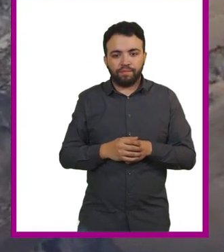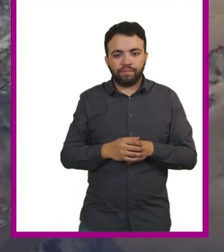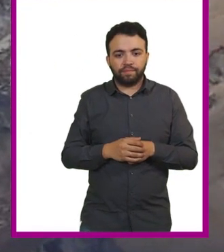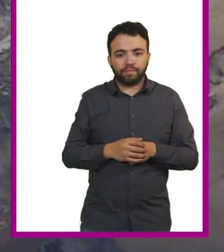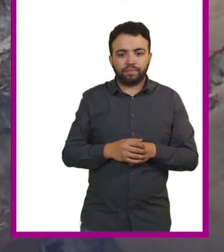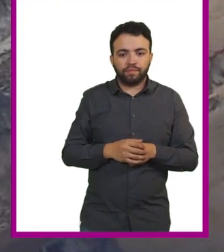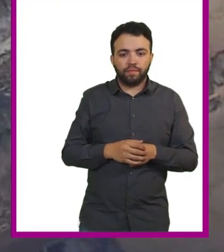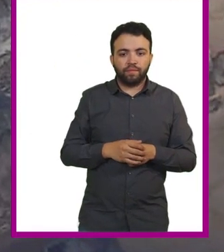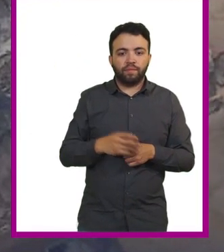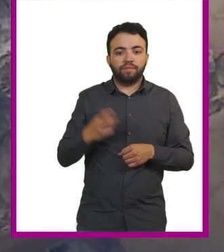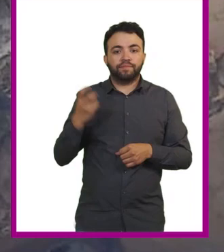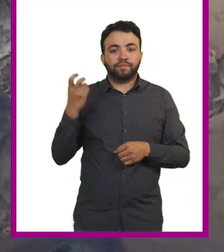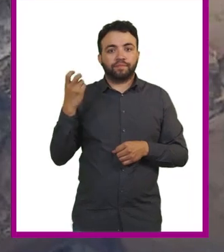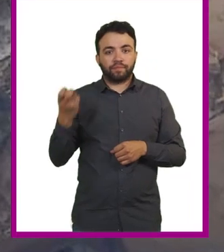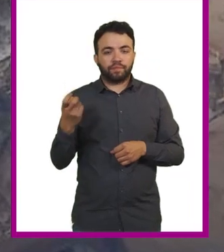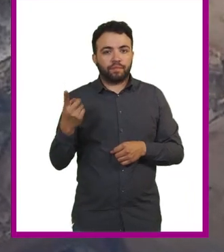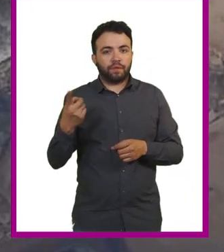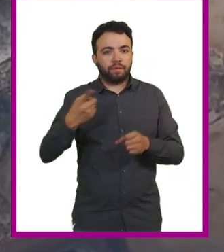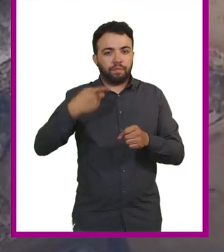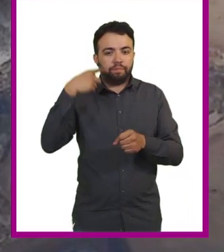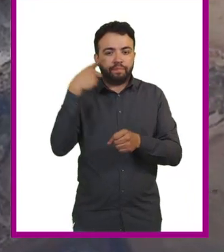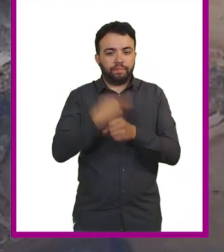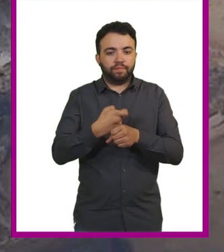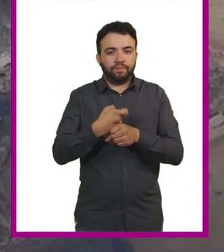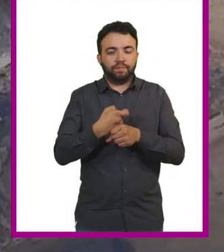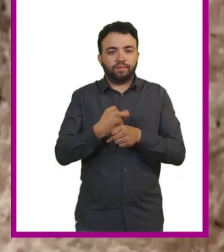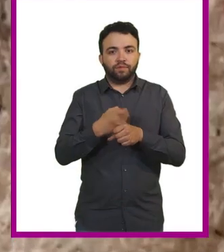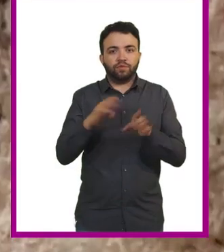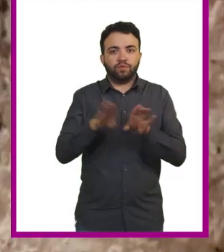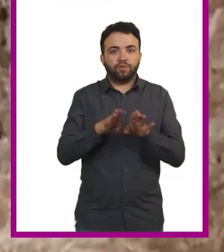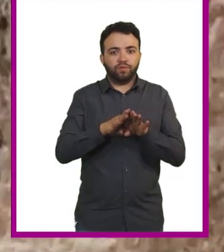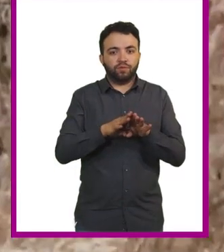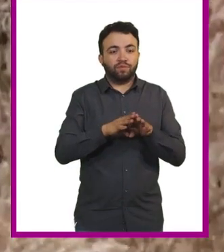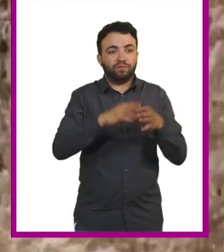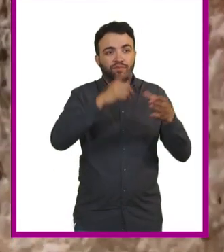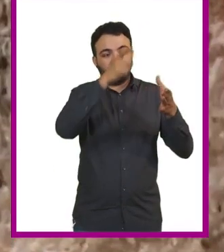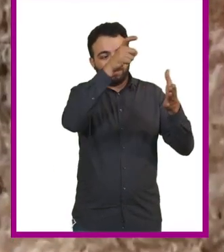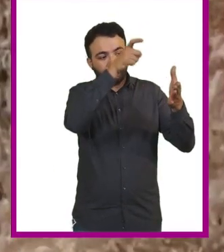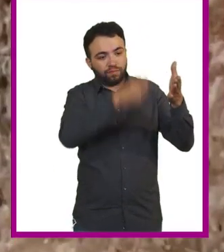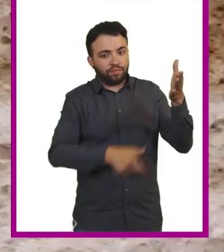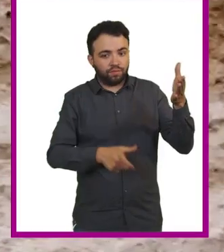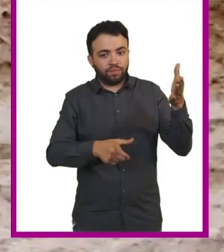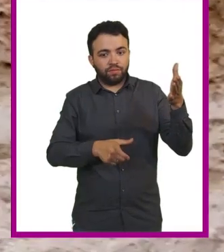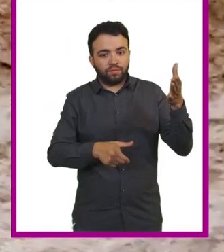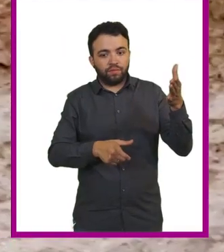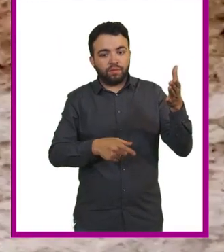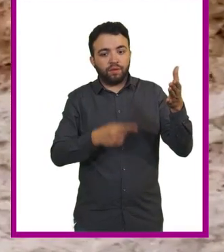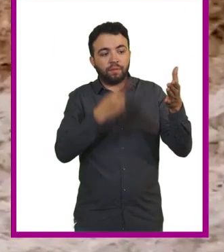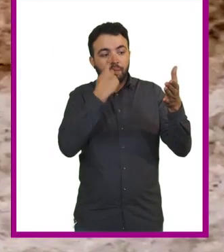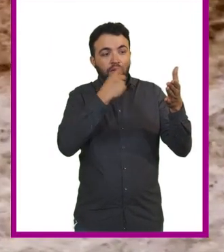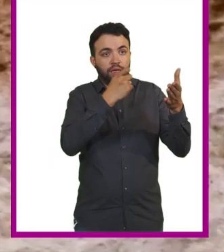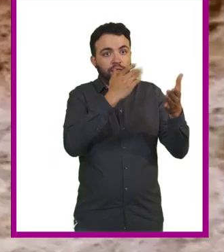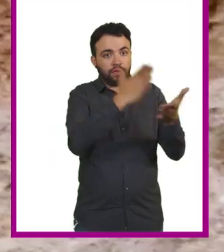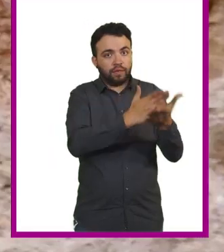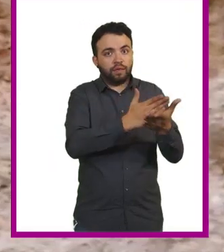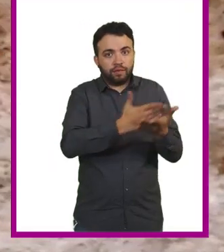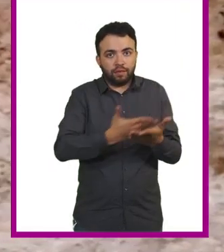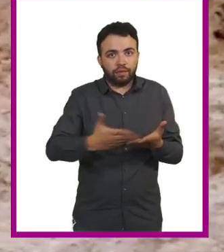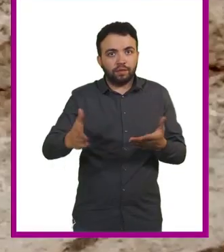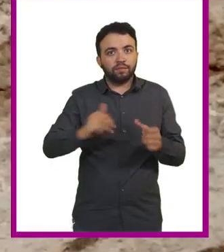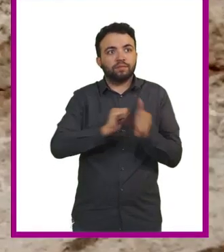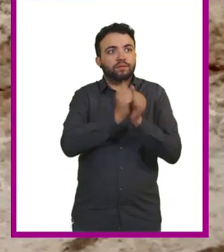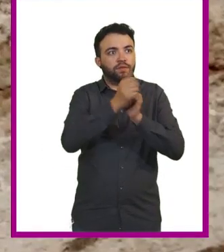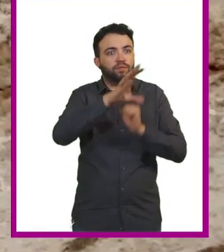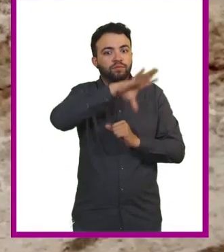digamos, la primera imagen con la que contamos para partir de su estudio, de su investigación.